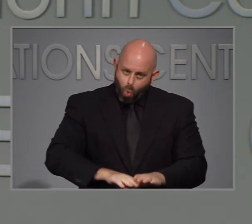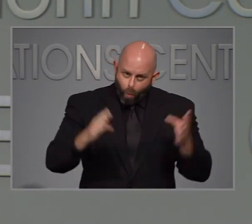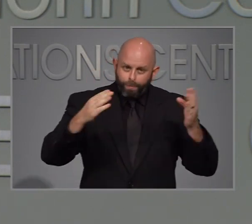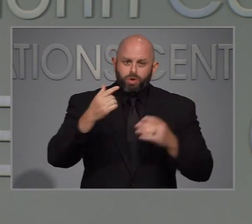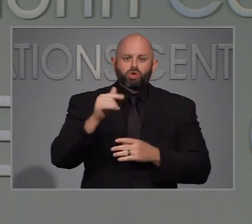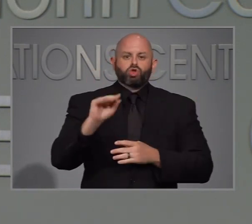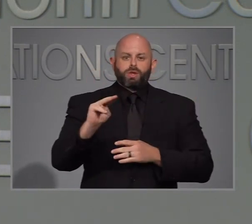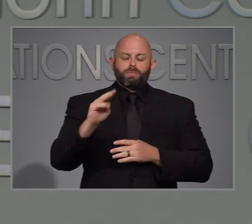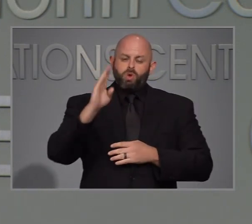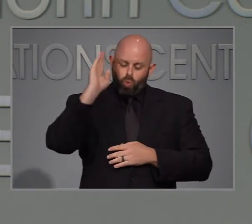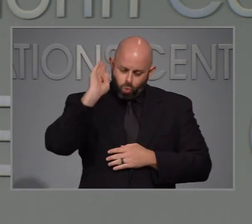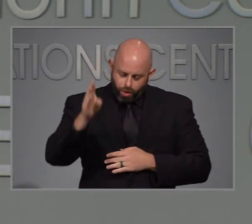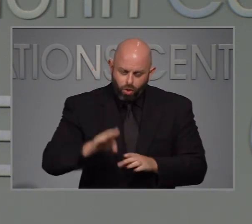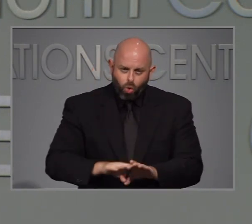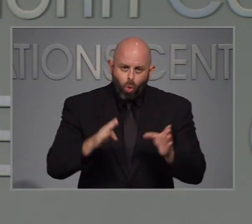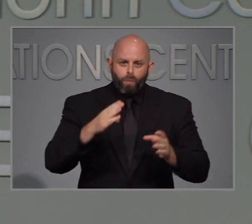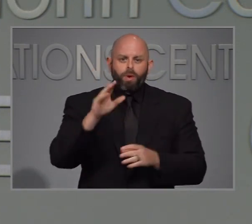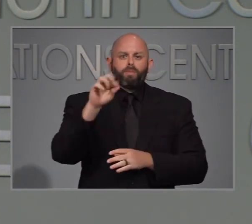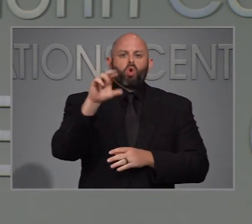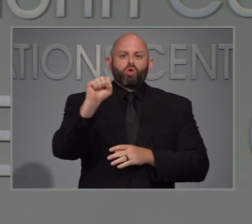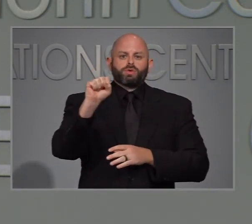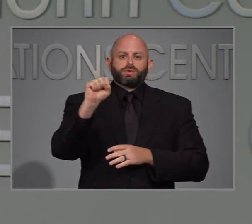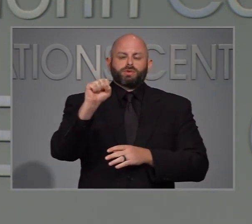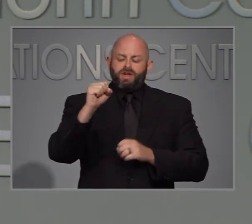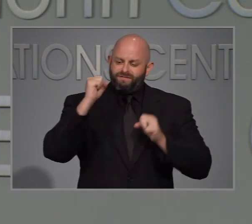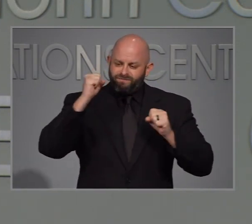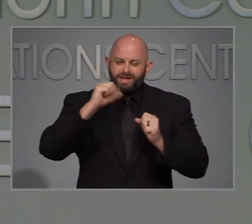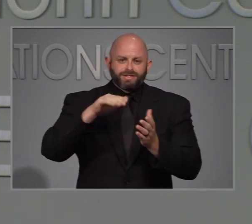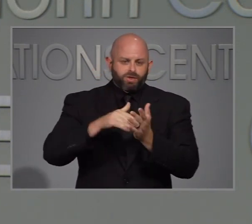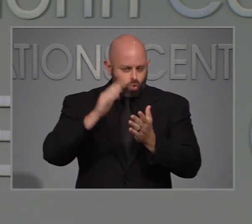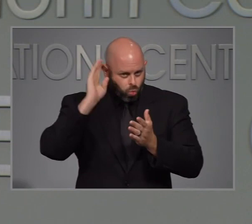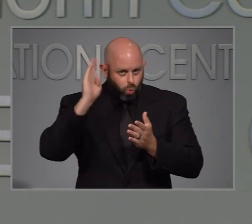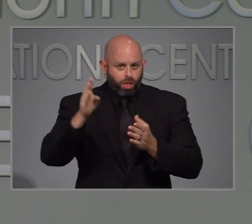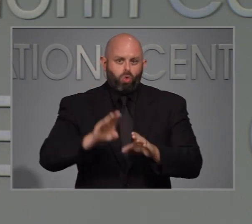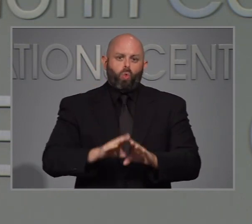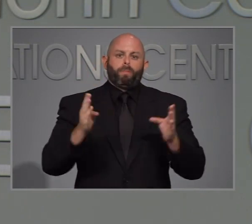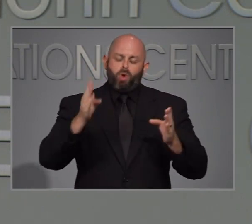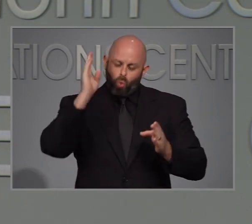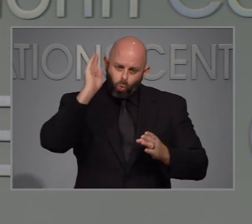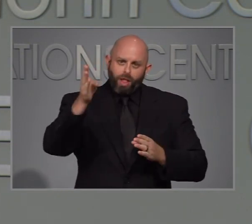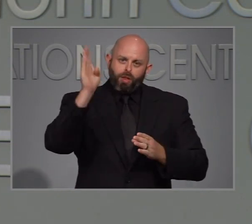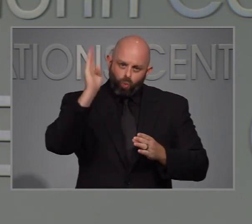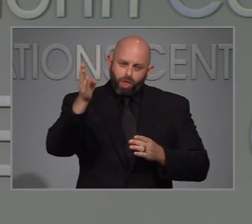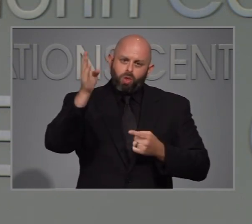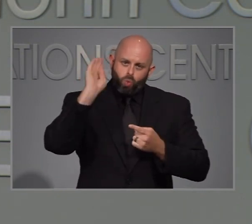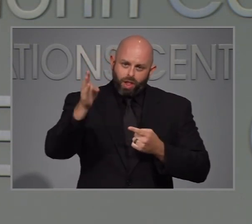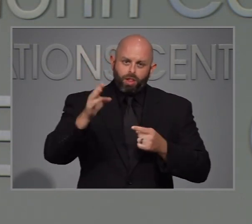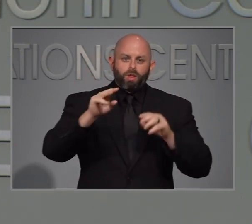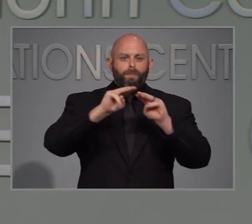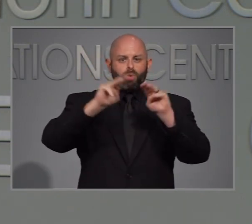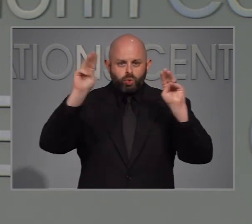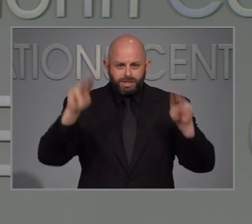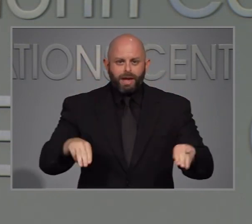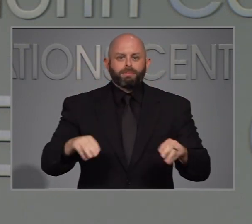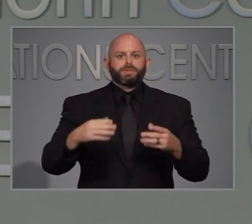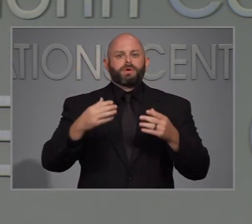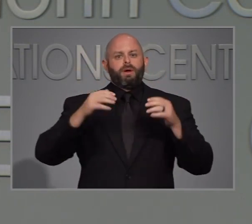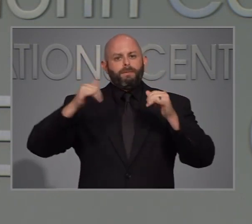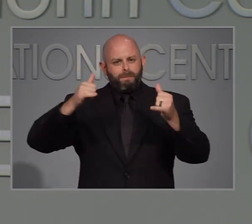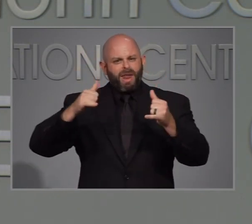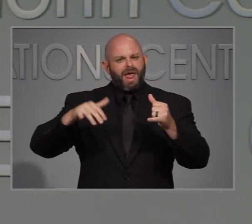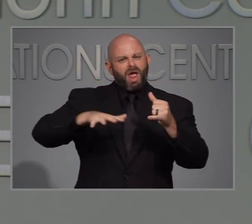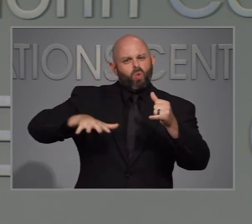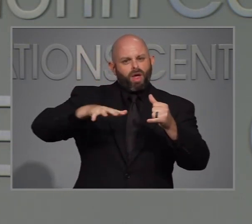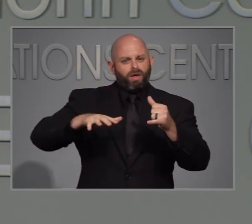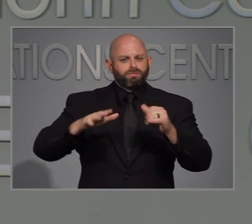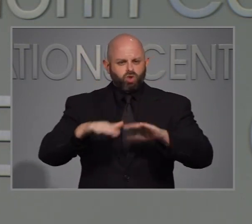que vamos a restringir, a relajar de restricciones son los bares y los gimnasios y los museos y